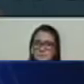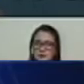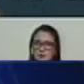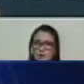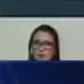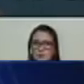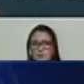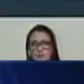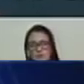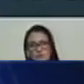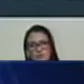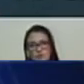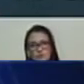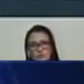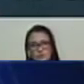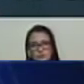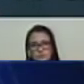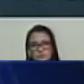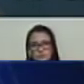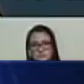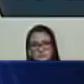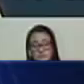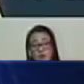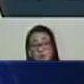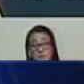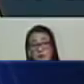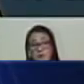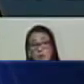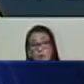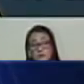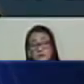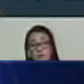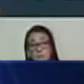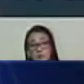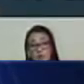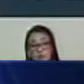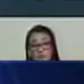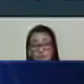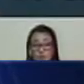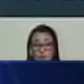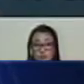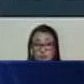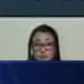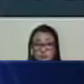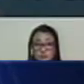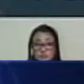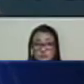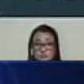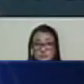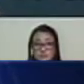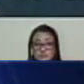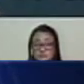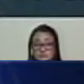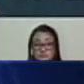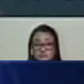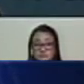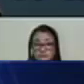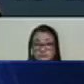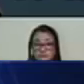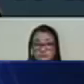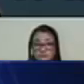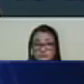participación es la participación que va a terminar siendo cuando se transmita el 100% de las actas.